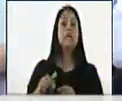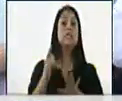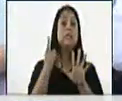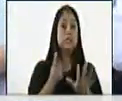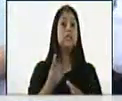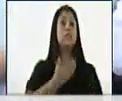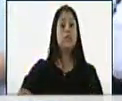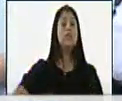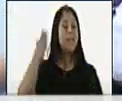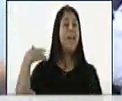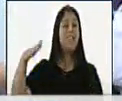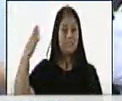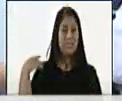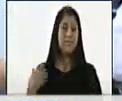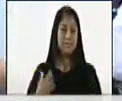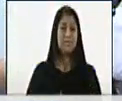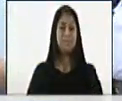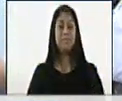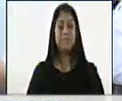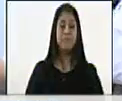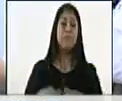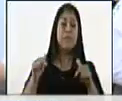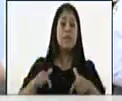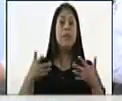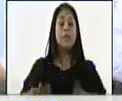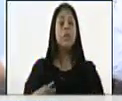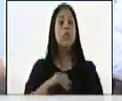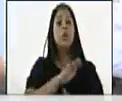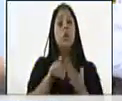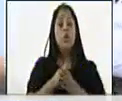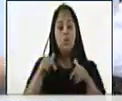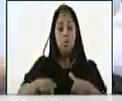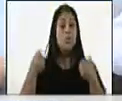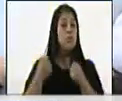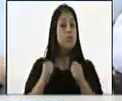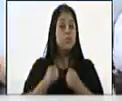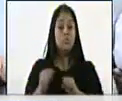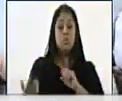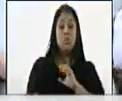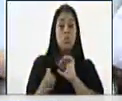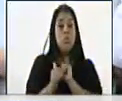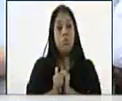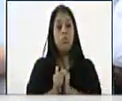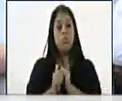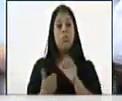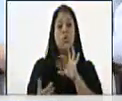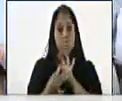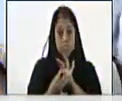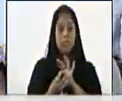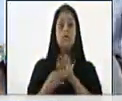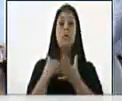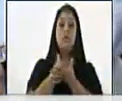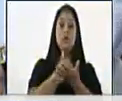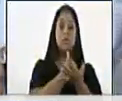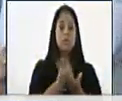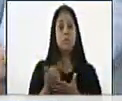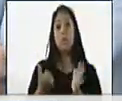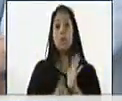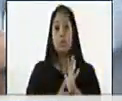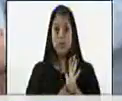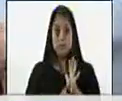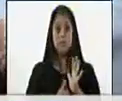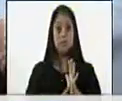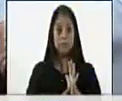atrás. Todo esto lo estamos haciendo en comunión y en colaboración con la